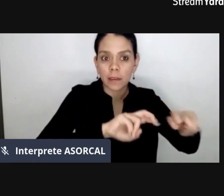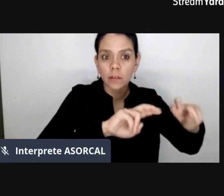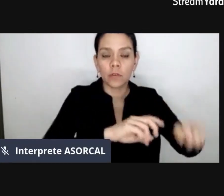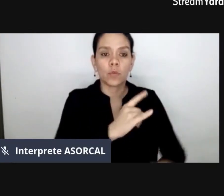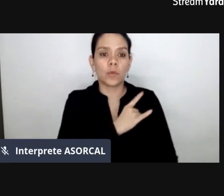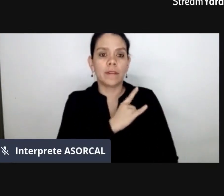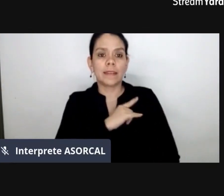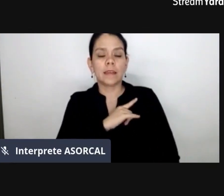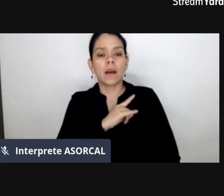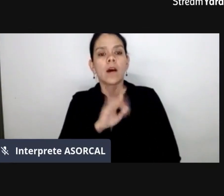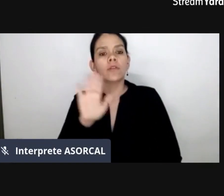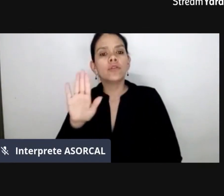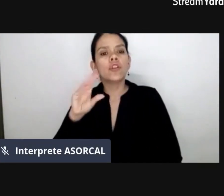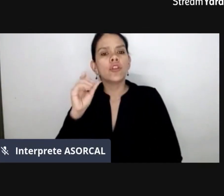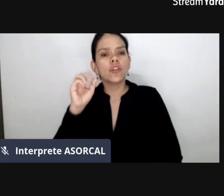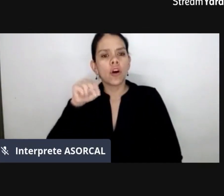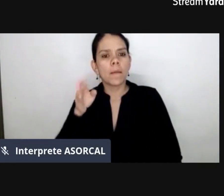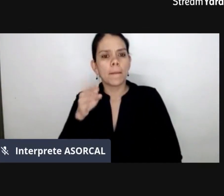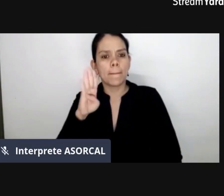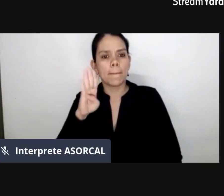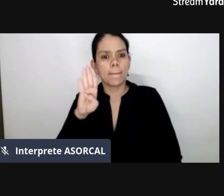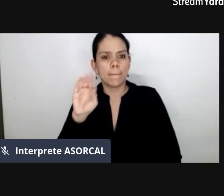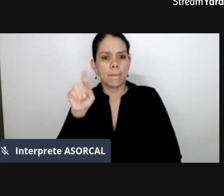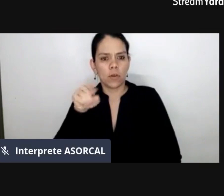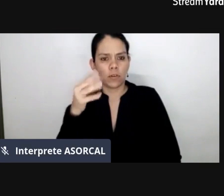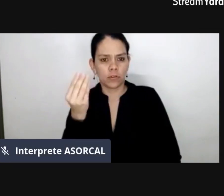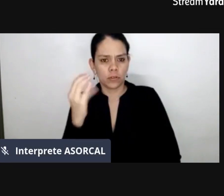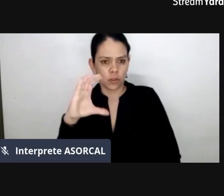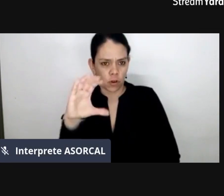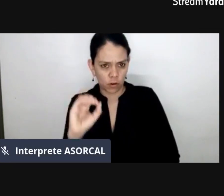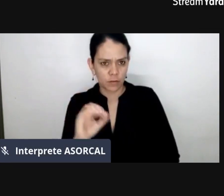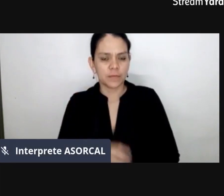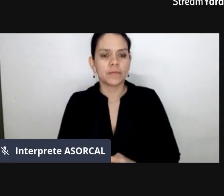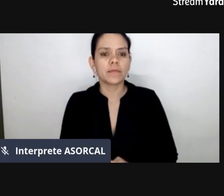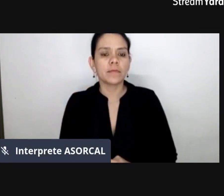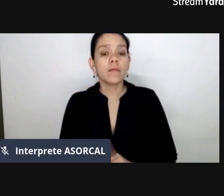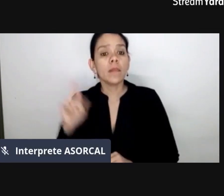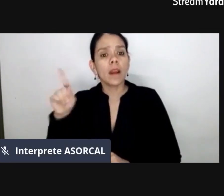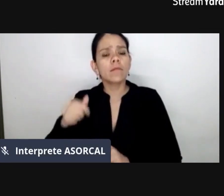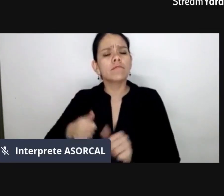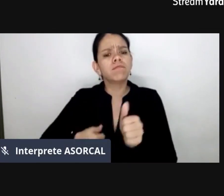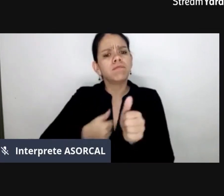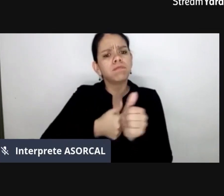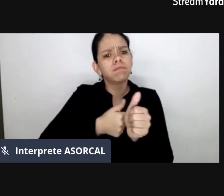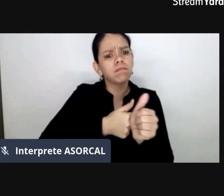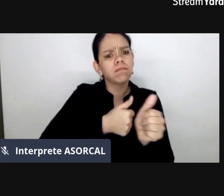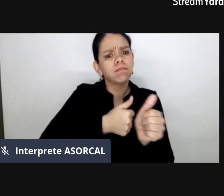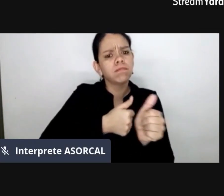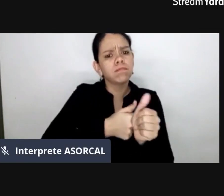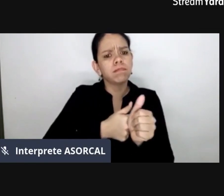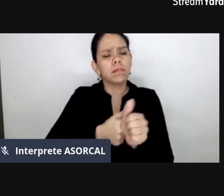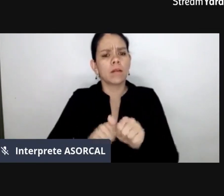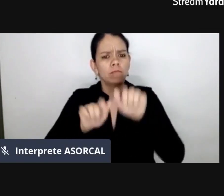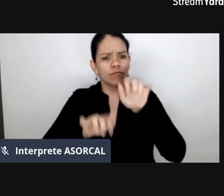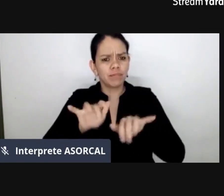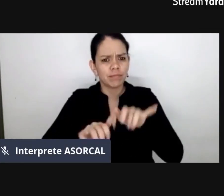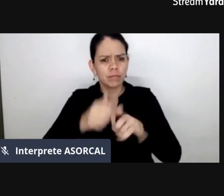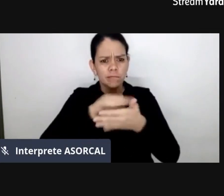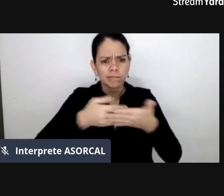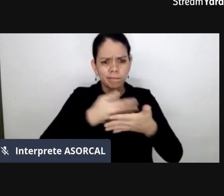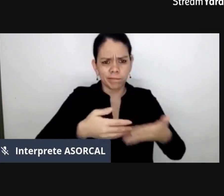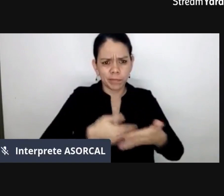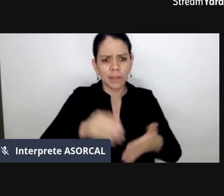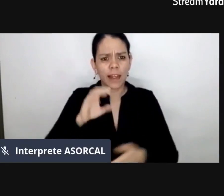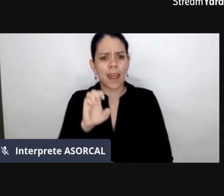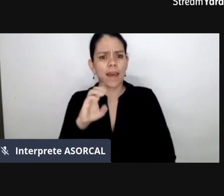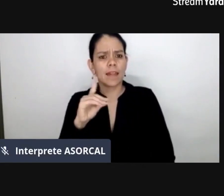de Investigación. Es director de la editorial de la Universidad Don Bosco San Salvador desde 2015,